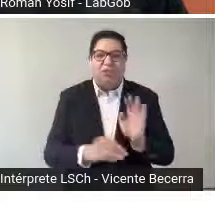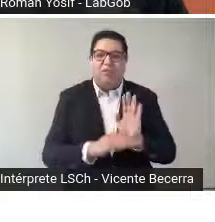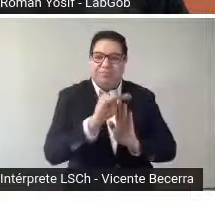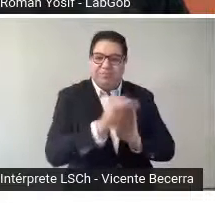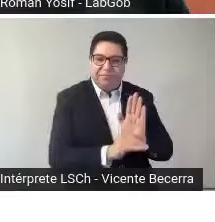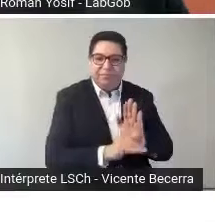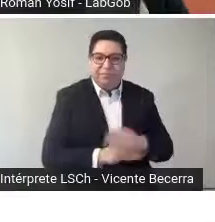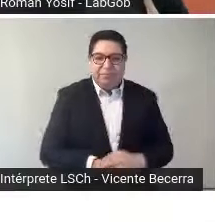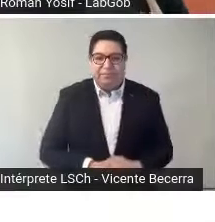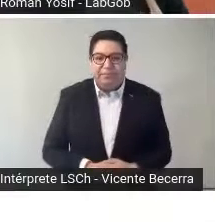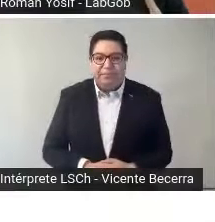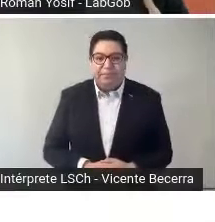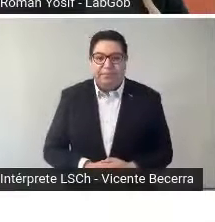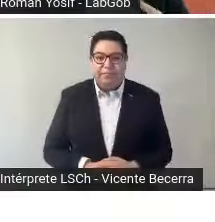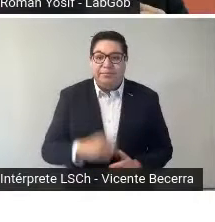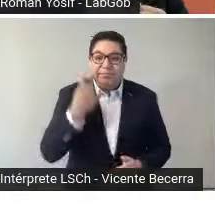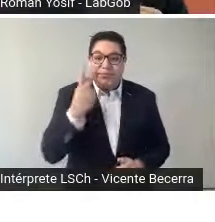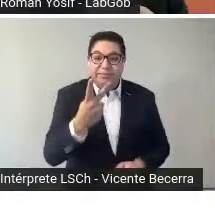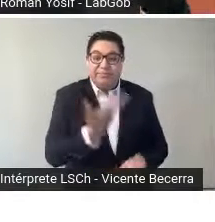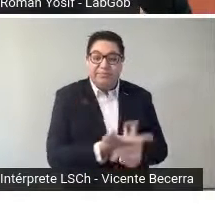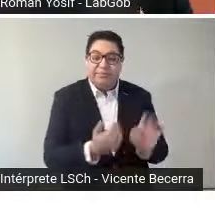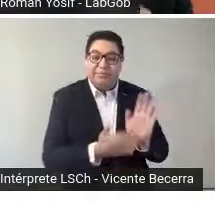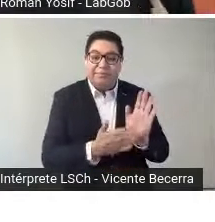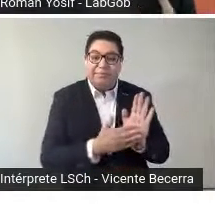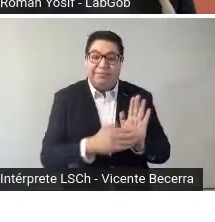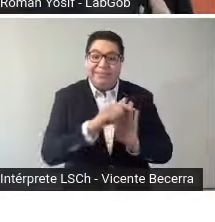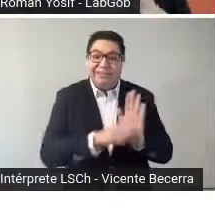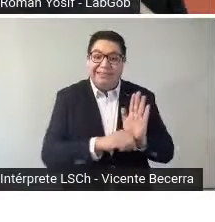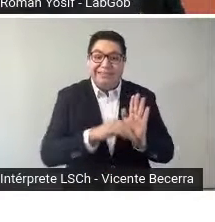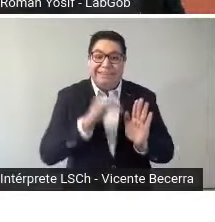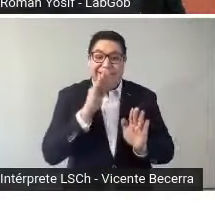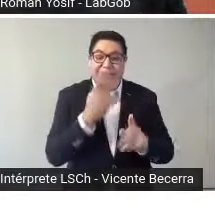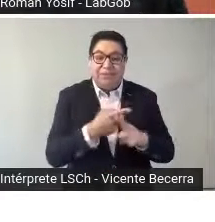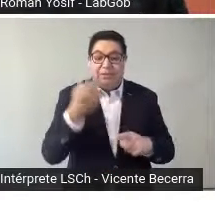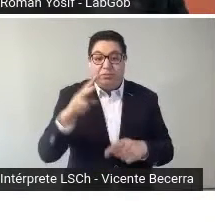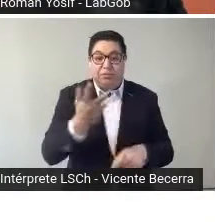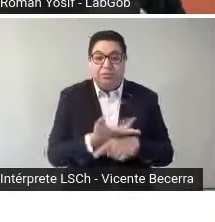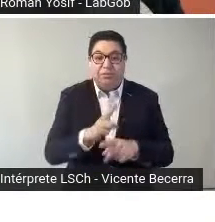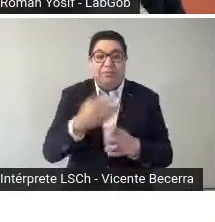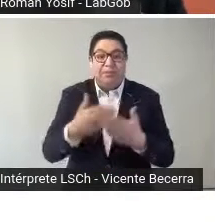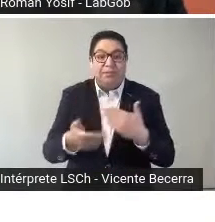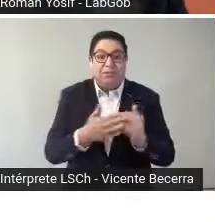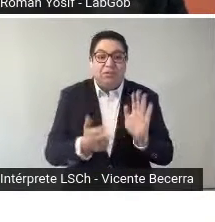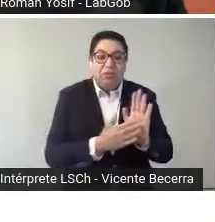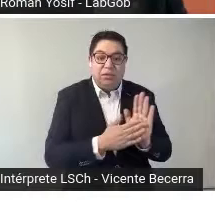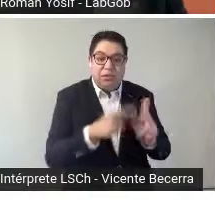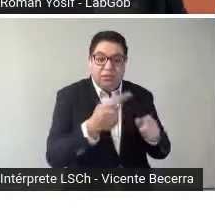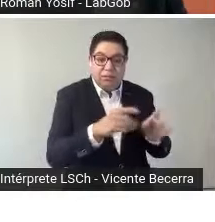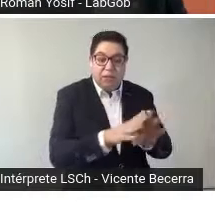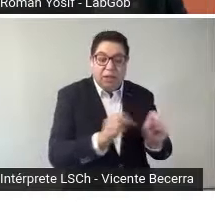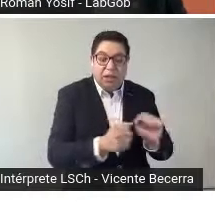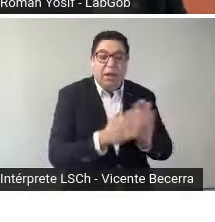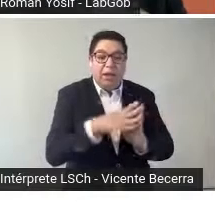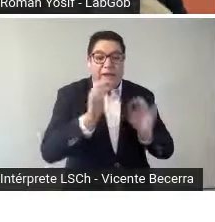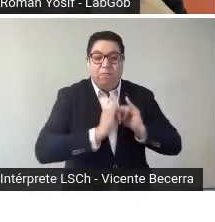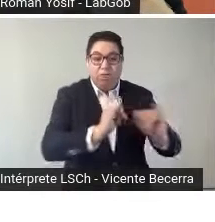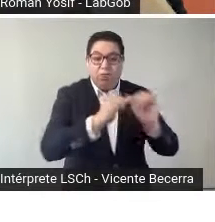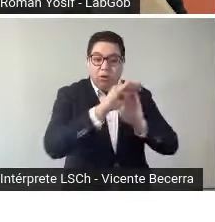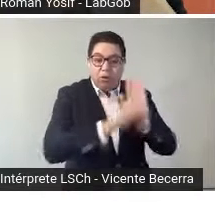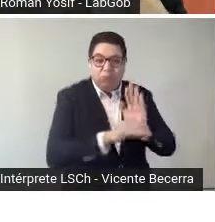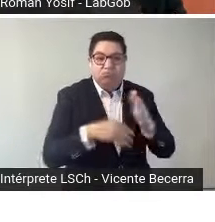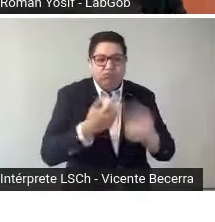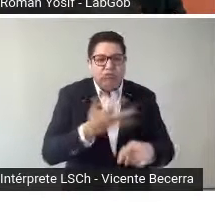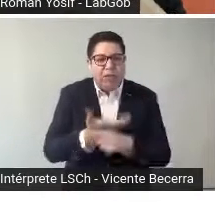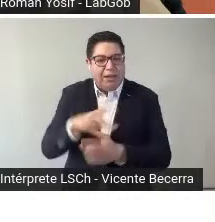pública. Y estos resultados no ocurren en la teoría. Estos resultados ocurren en la práctica y ocurren